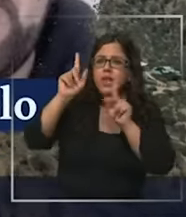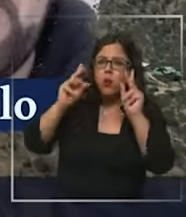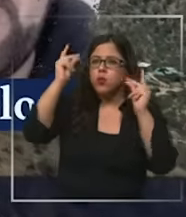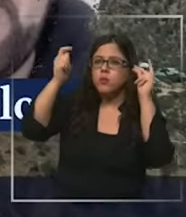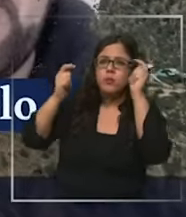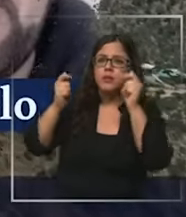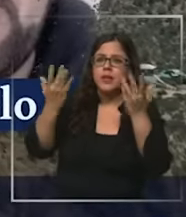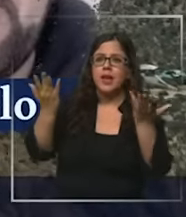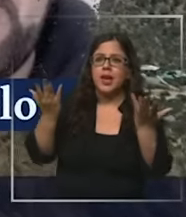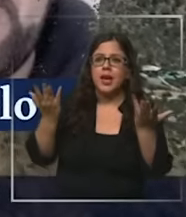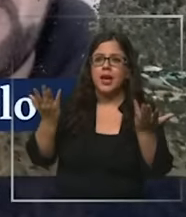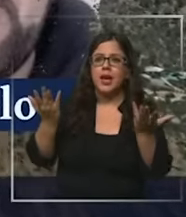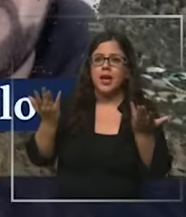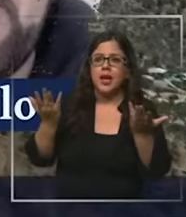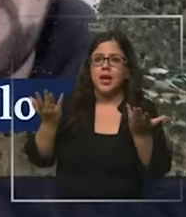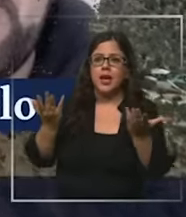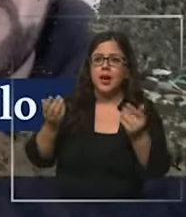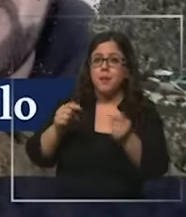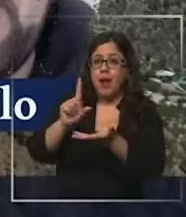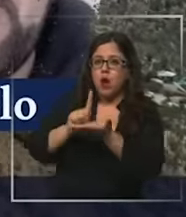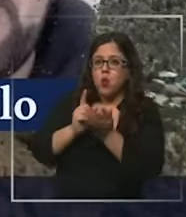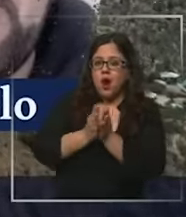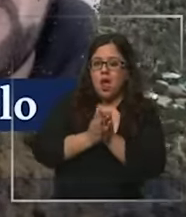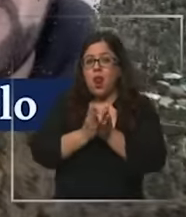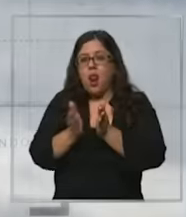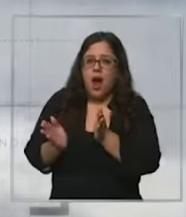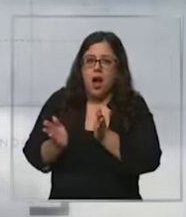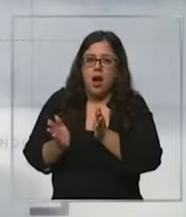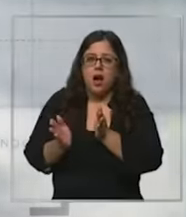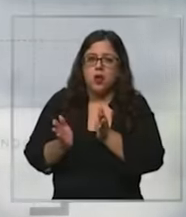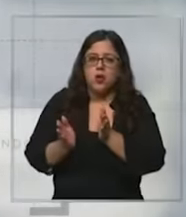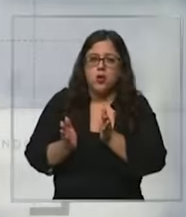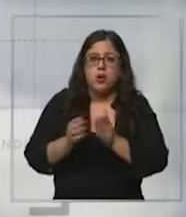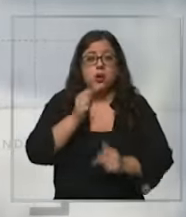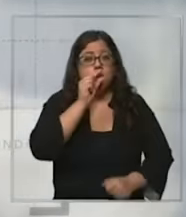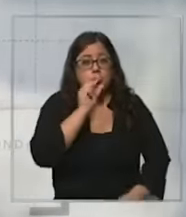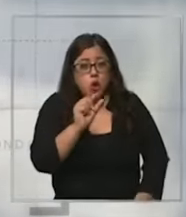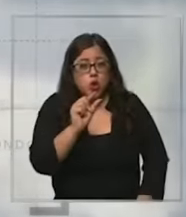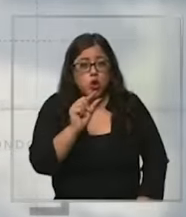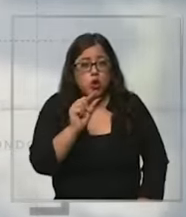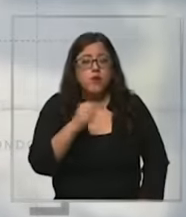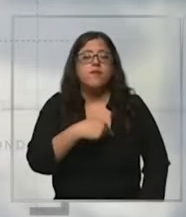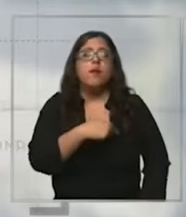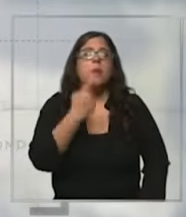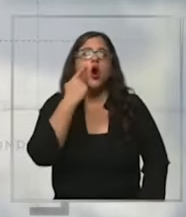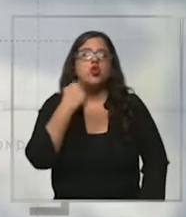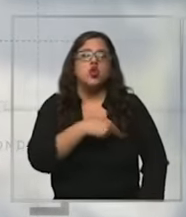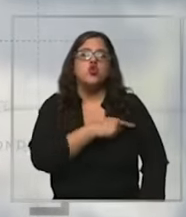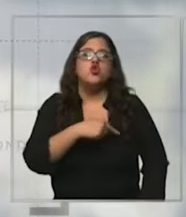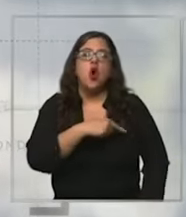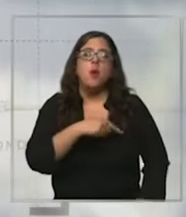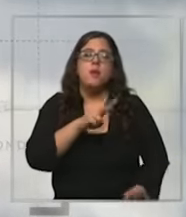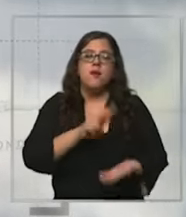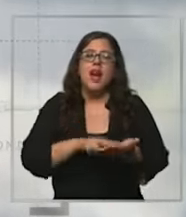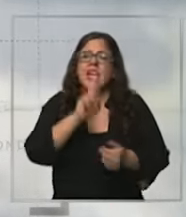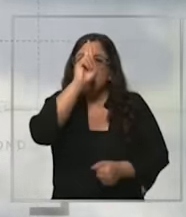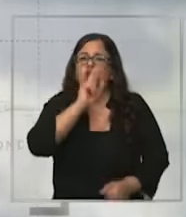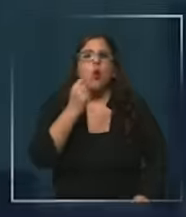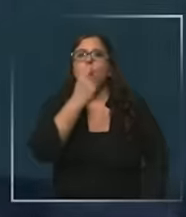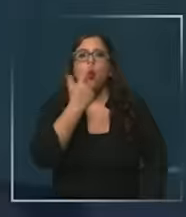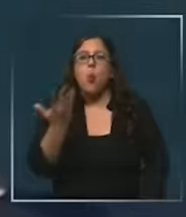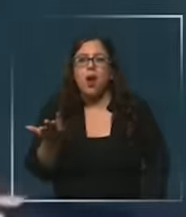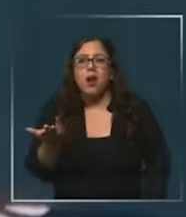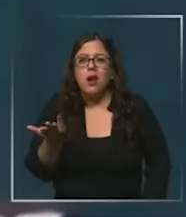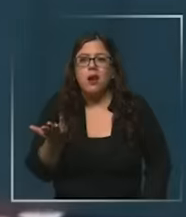ahí para la piscina que está al lado allá. Pronto conoceremos su nombre real y su verdadero rol dentro de esta